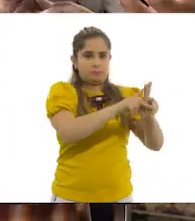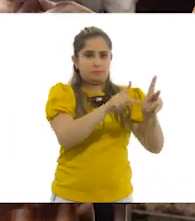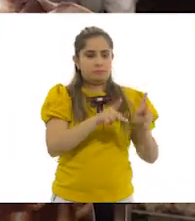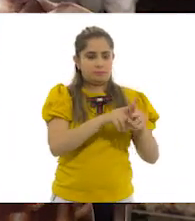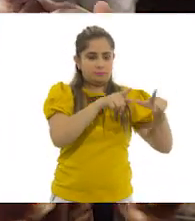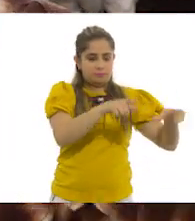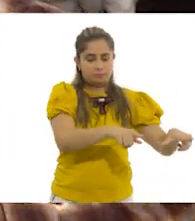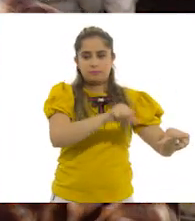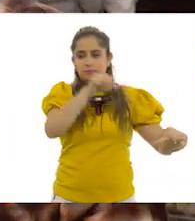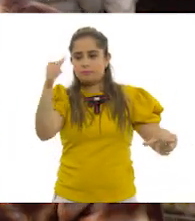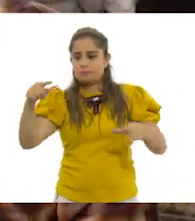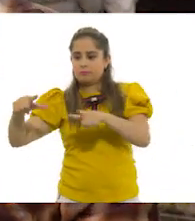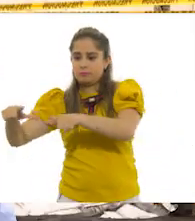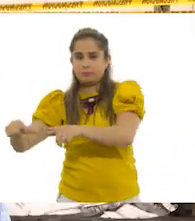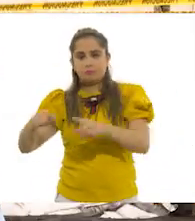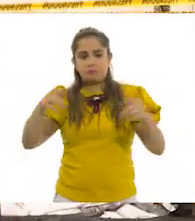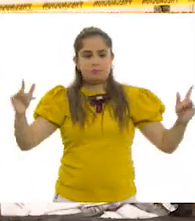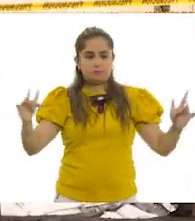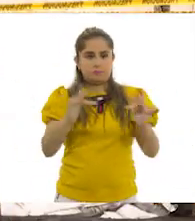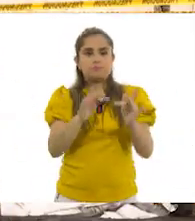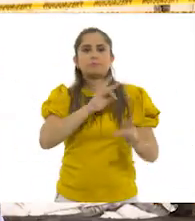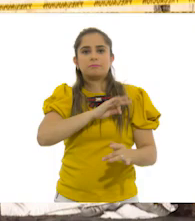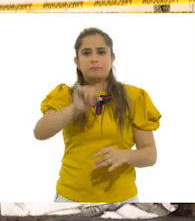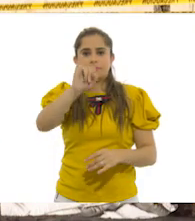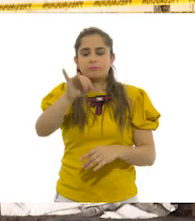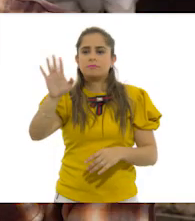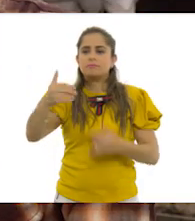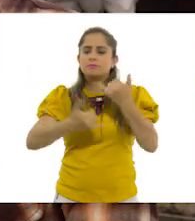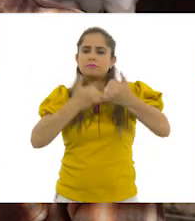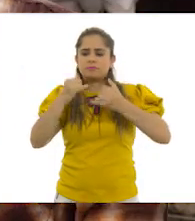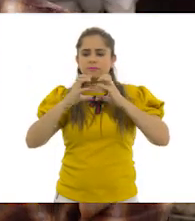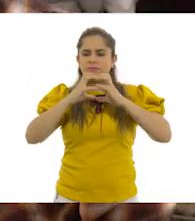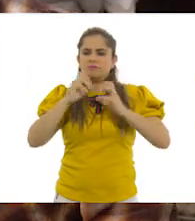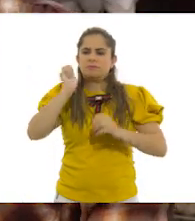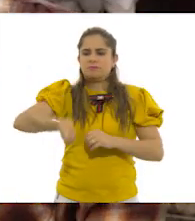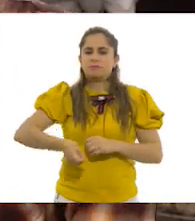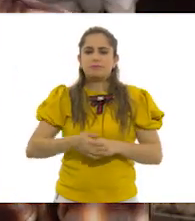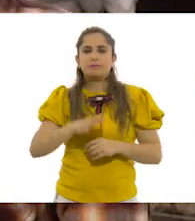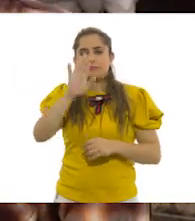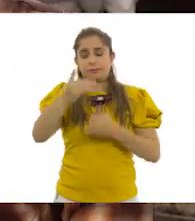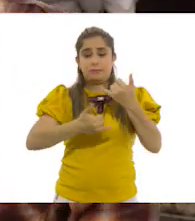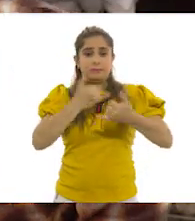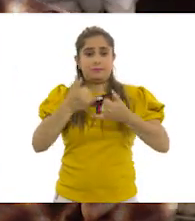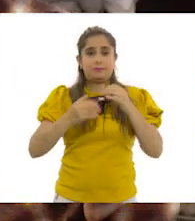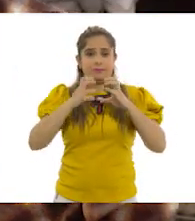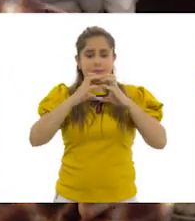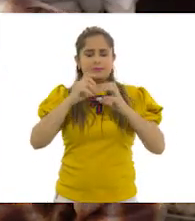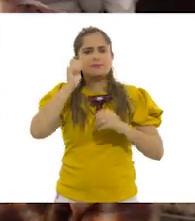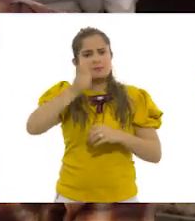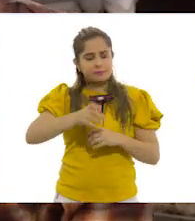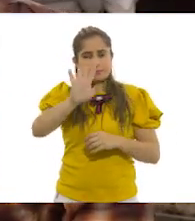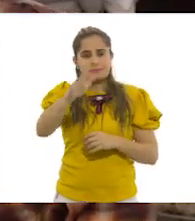hacia el juego de pelota. ¿El juego de pelota en qué consistía, Raúl? El juego de pelota, bueno, era